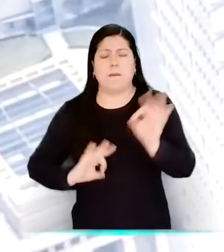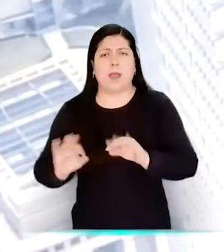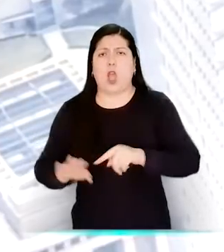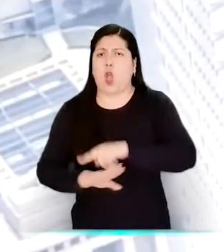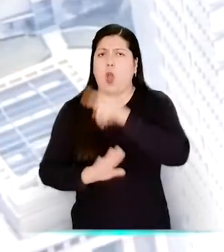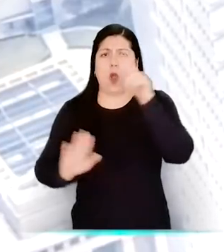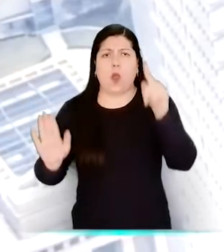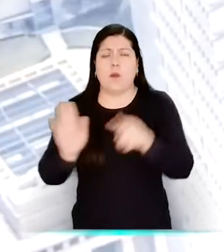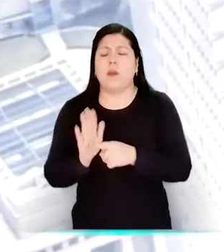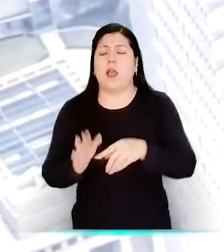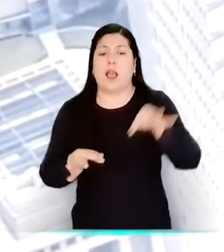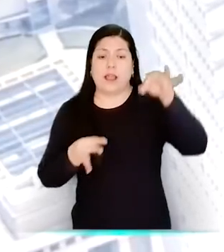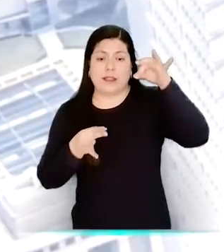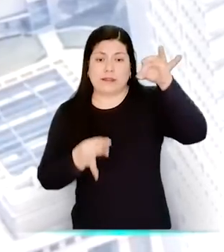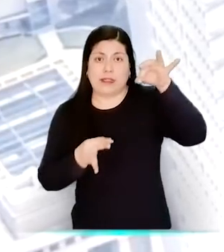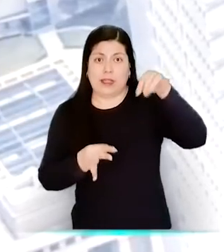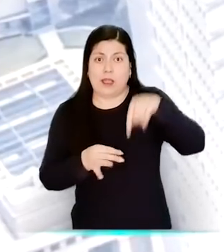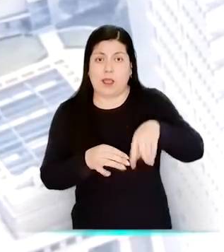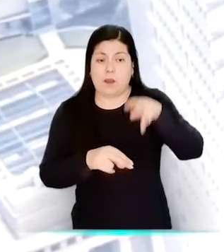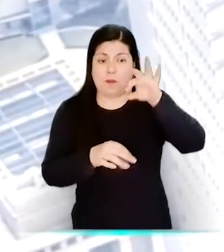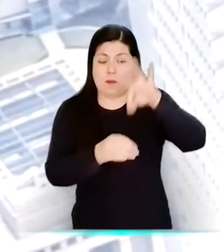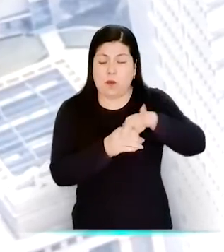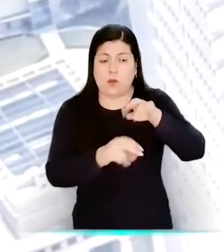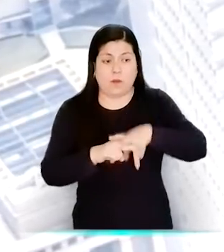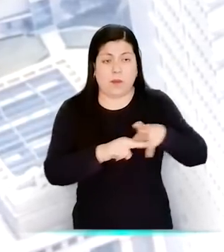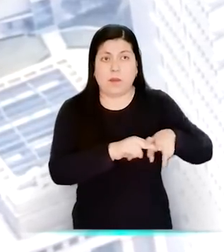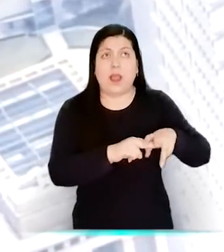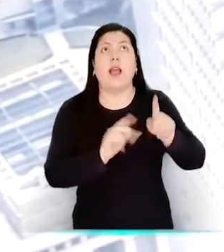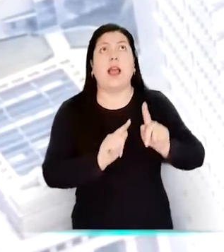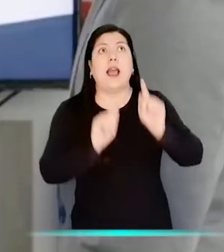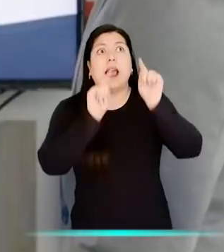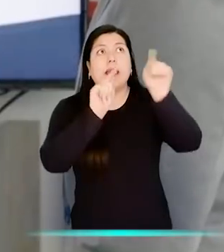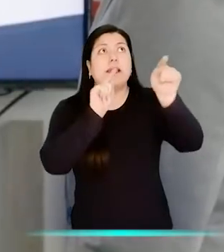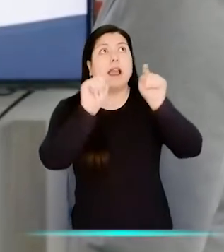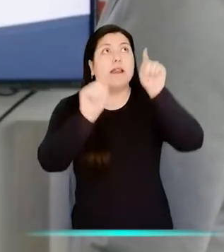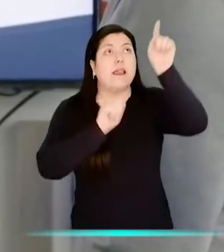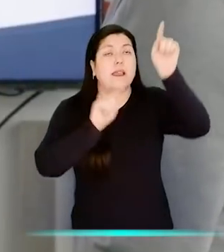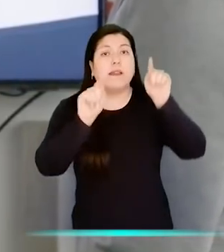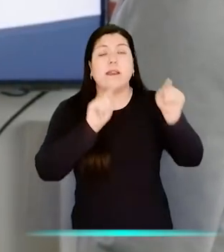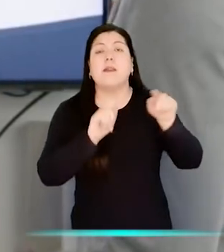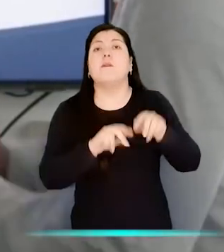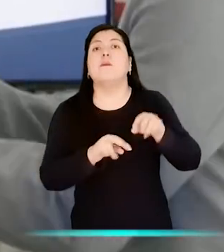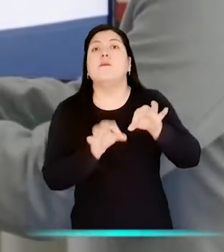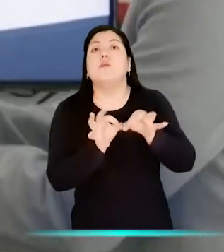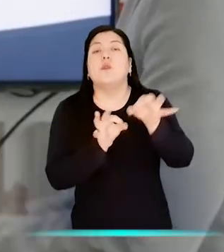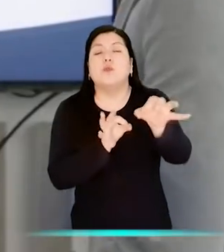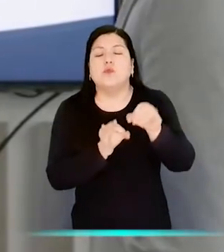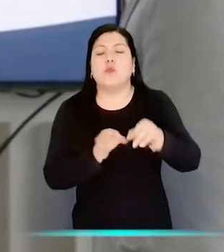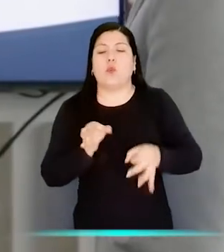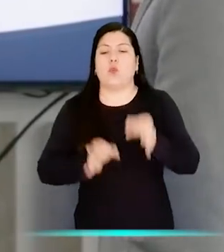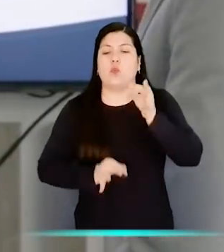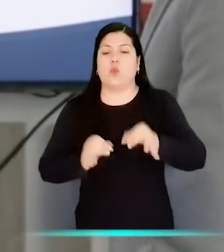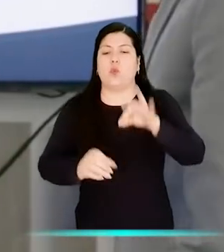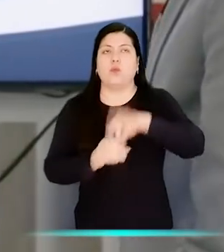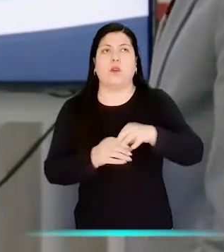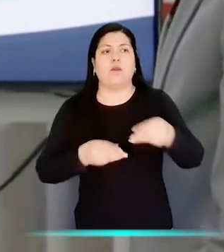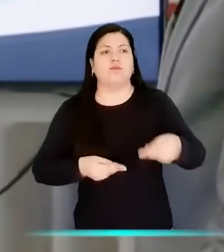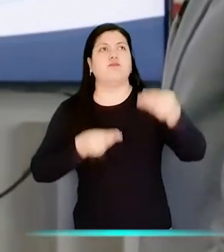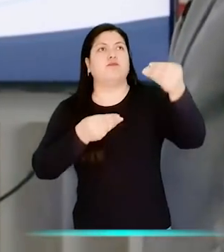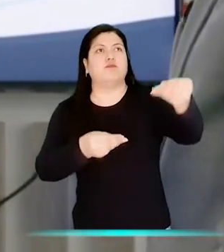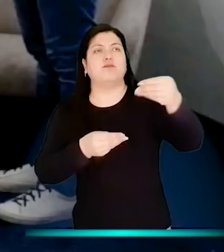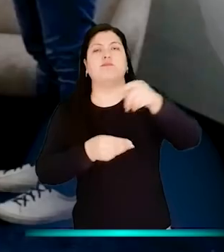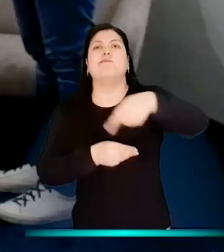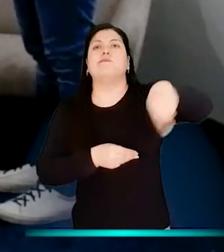la logística para que esas tarjetas electorales solamente se encuentren en esos municipios y puedan allá mismo entregarse por parte de los